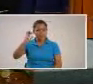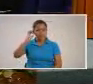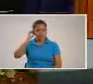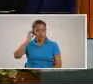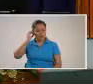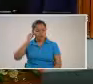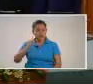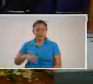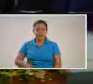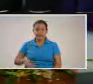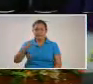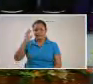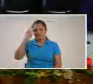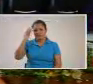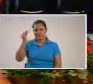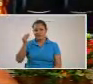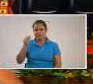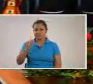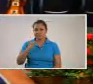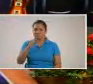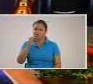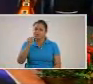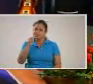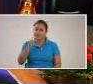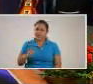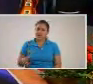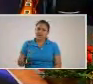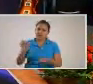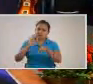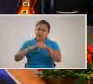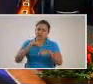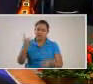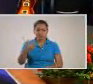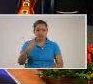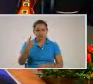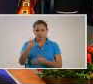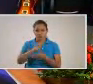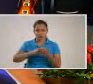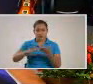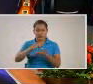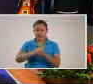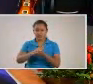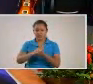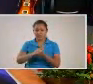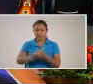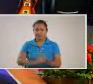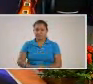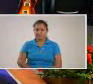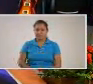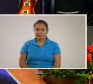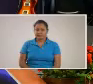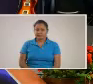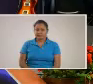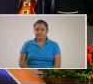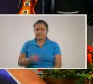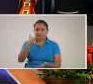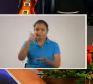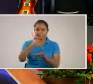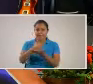ejercer jurisdicción sobre todo ese territorio. ¿Me doy a entender con esto?